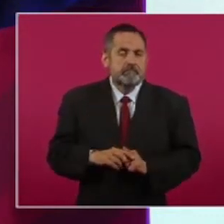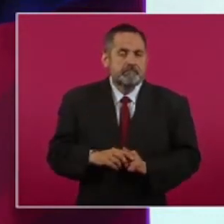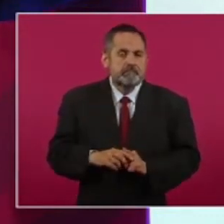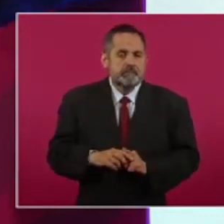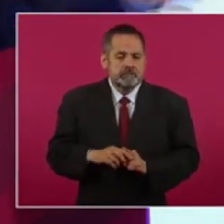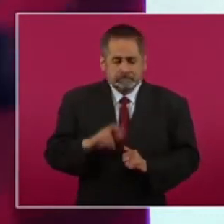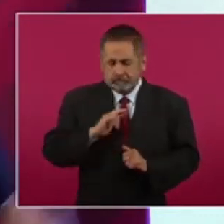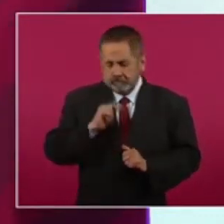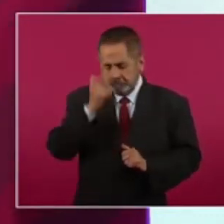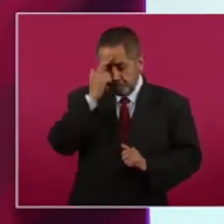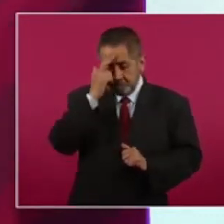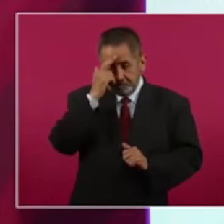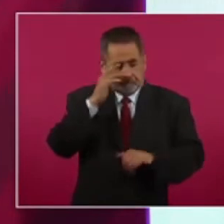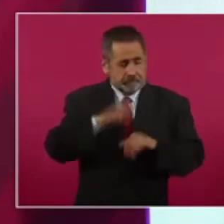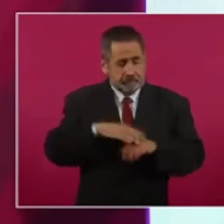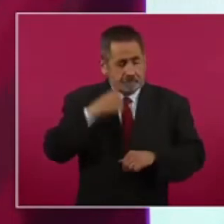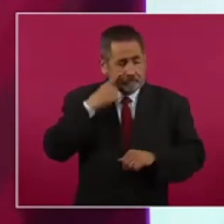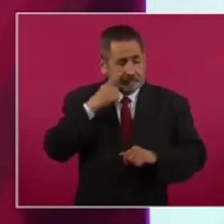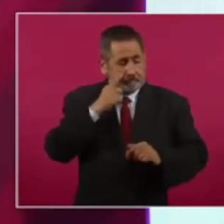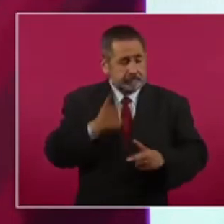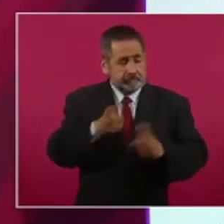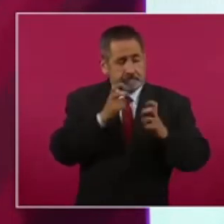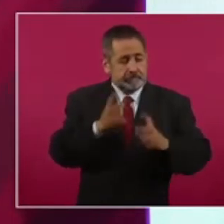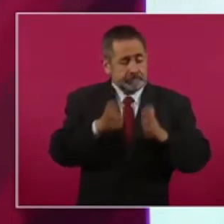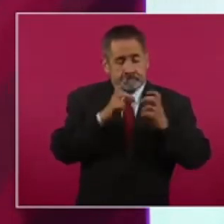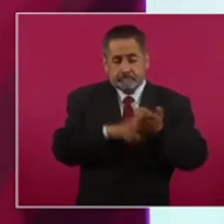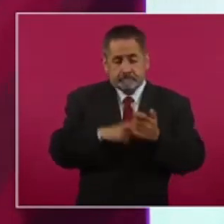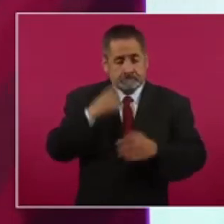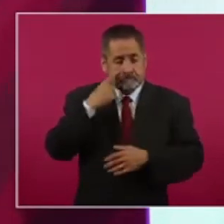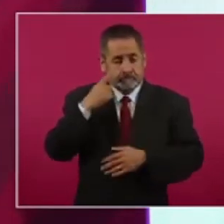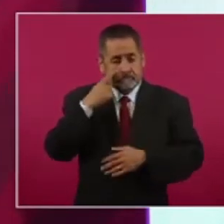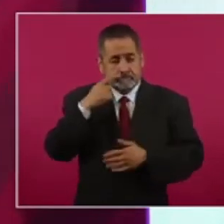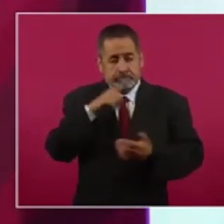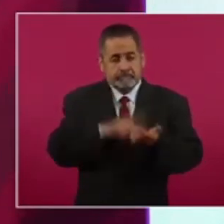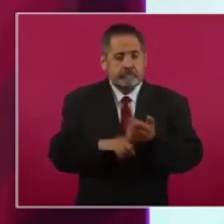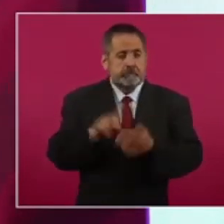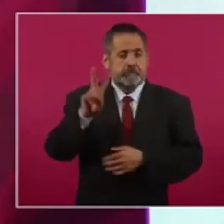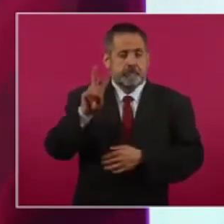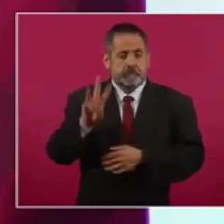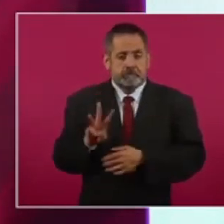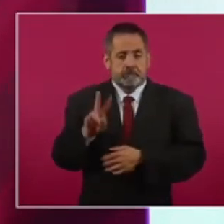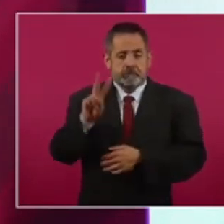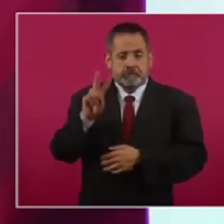Me acuerdo que los que más se robaban en ese entonces eran los Volkswagen,